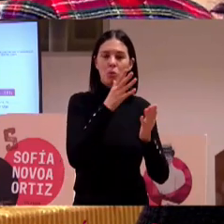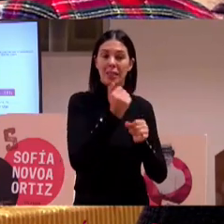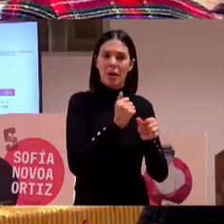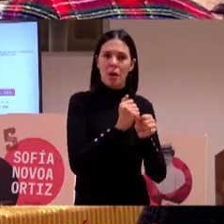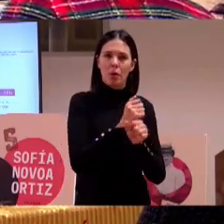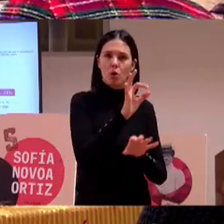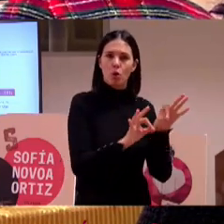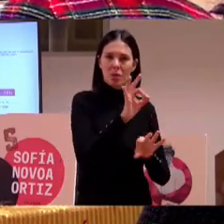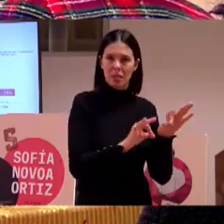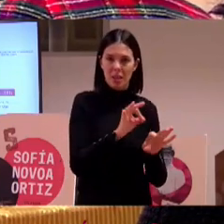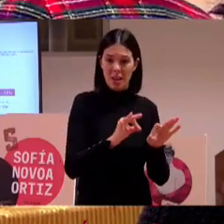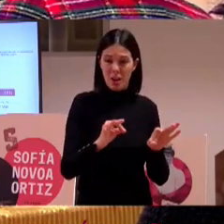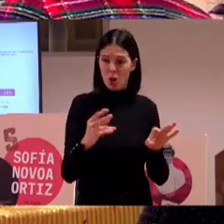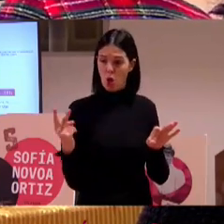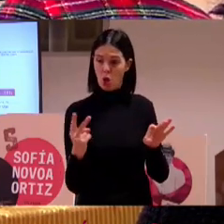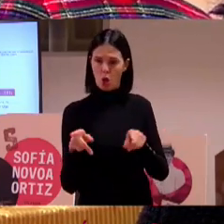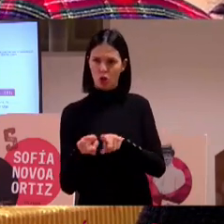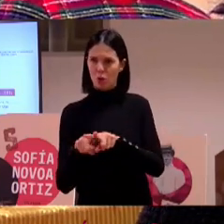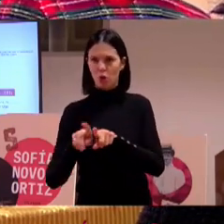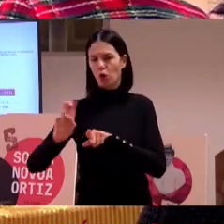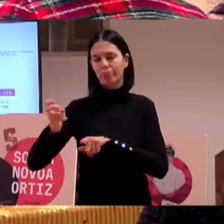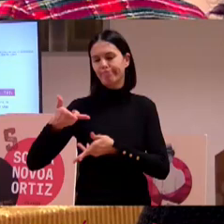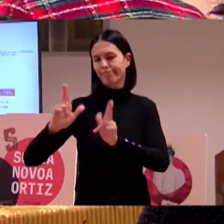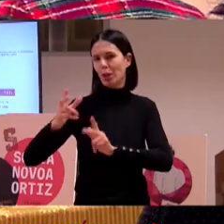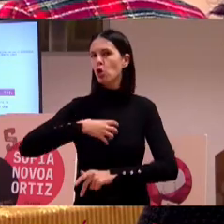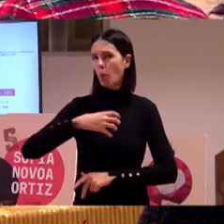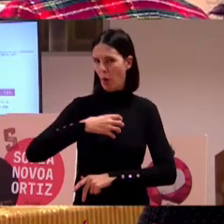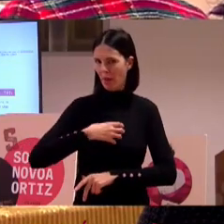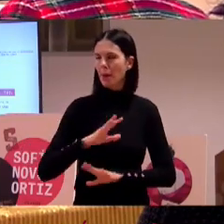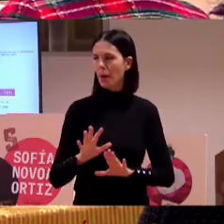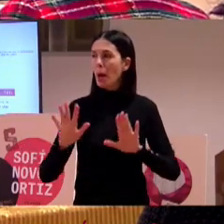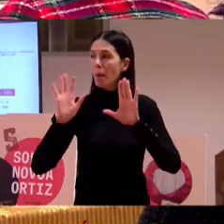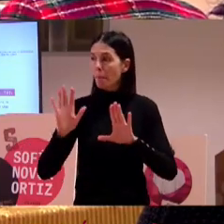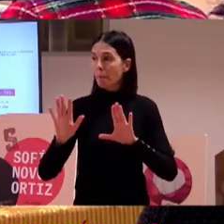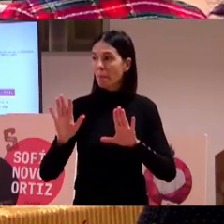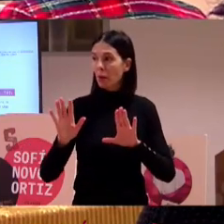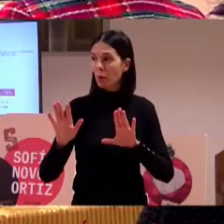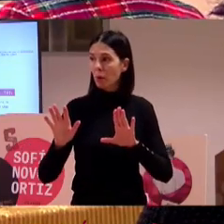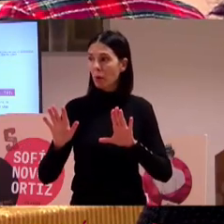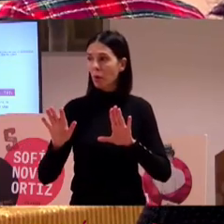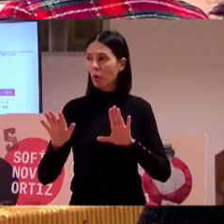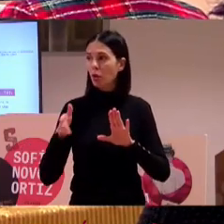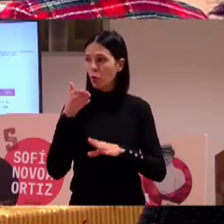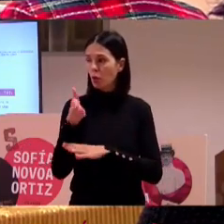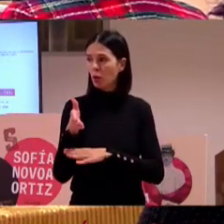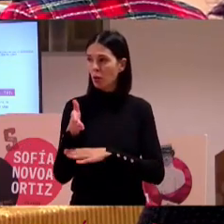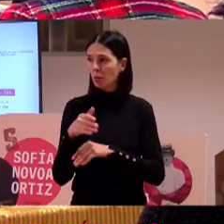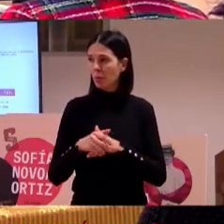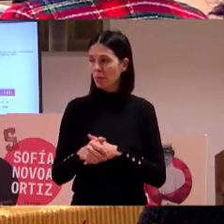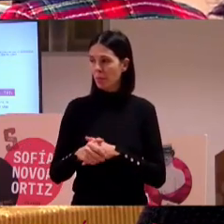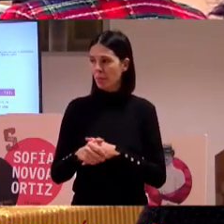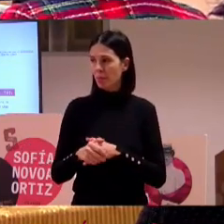dos hermanos sí, ya no, fue posible. No lo pudo permitir, pero fueron tanto Paco, no, se hicieron